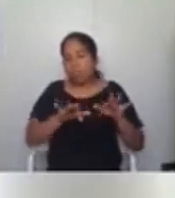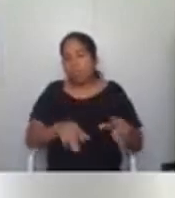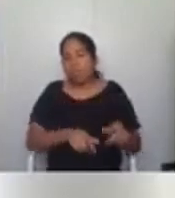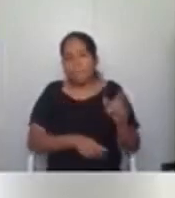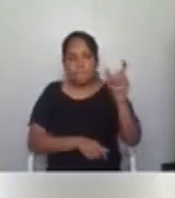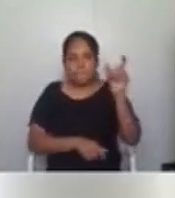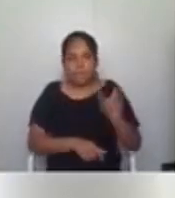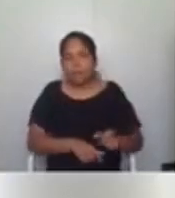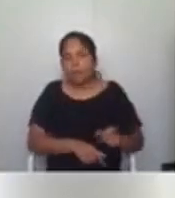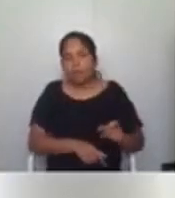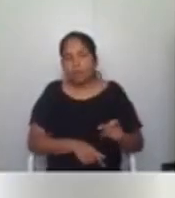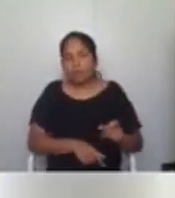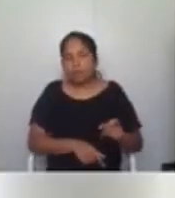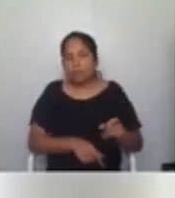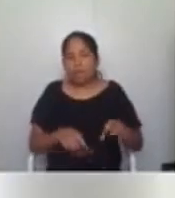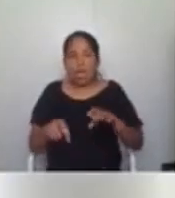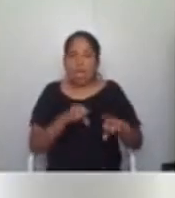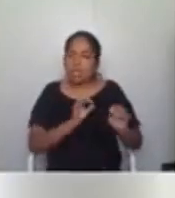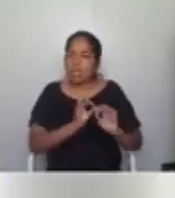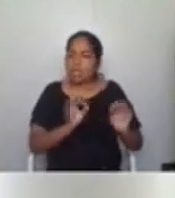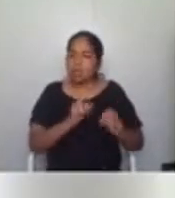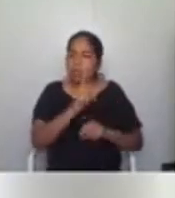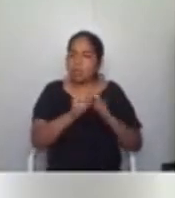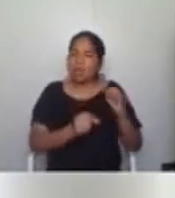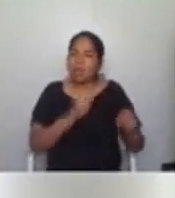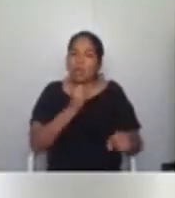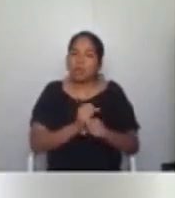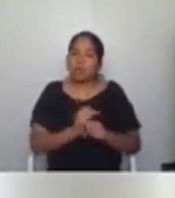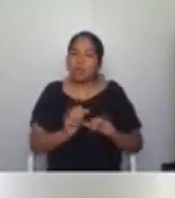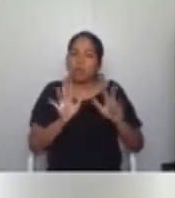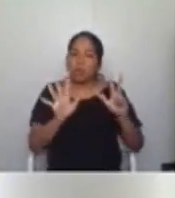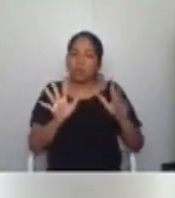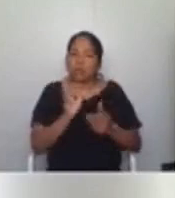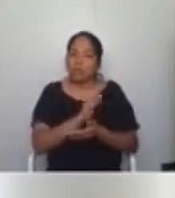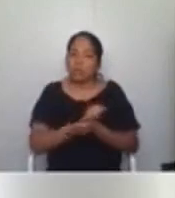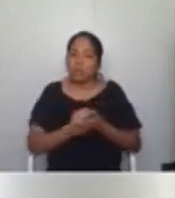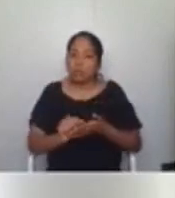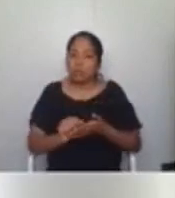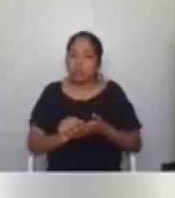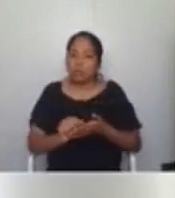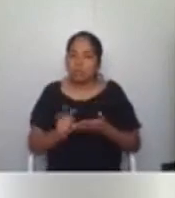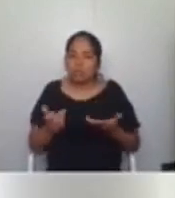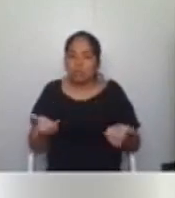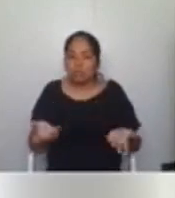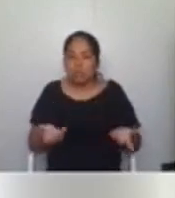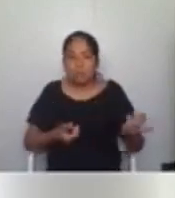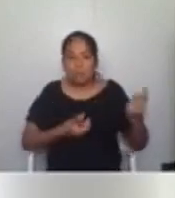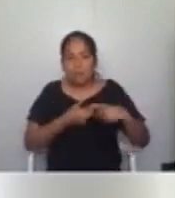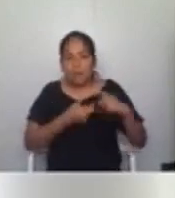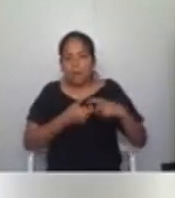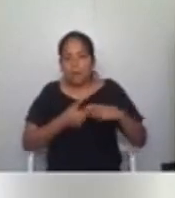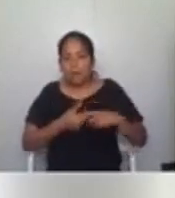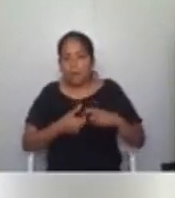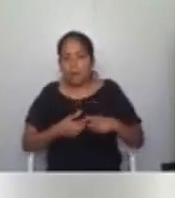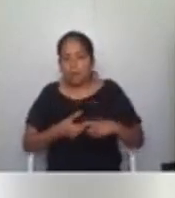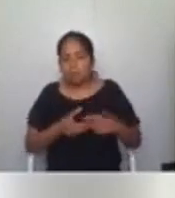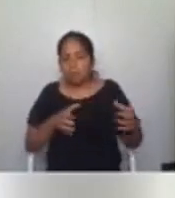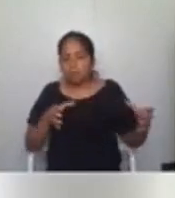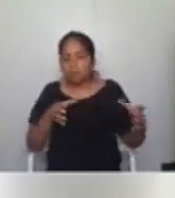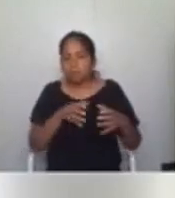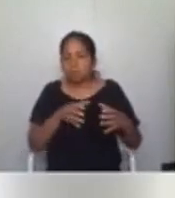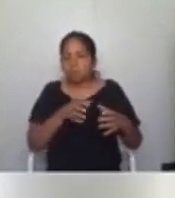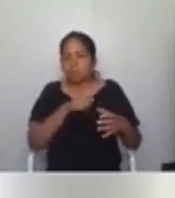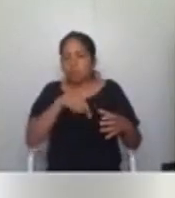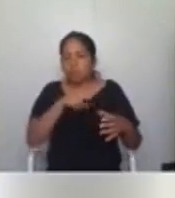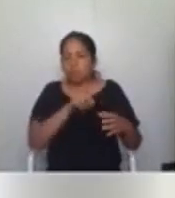entrado a no hacer nada durante un año y 8 meses, más que a poner a toda su pandilla, tipo lo dinámico del centro, el modelo dinámico del